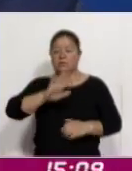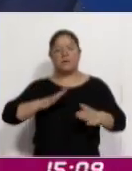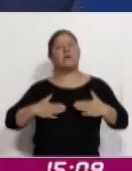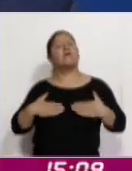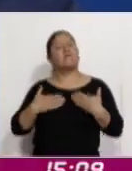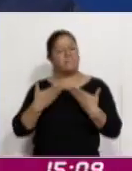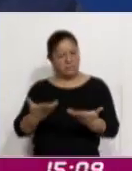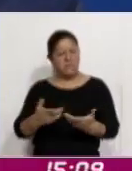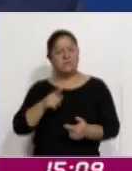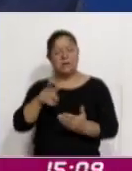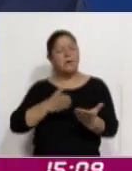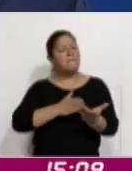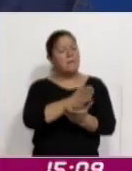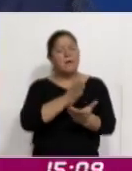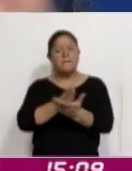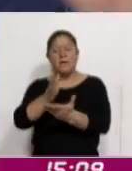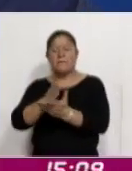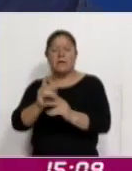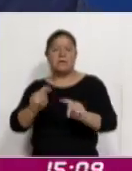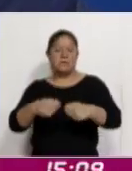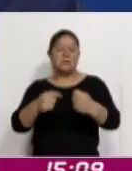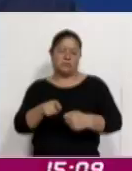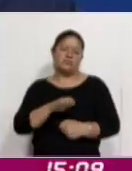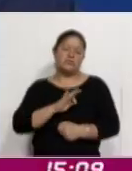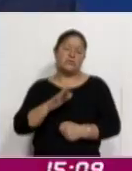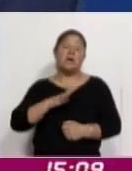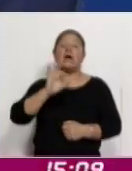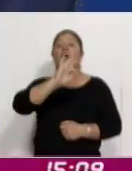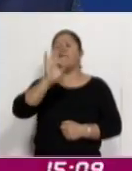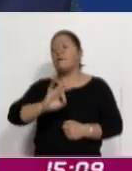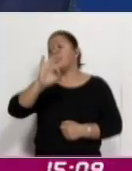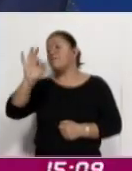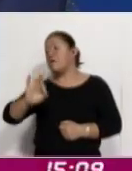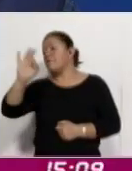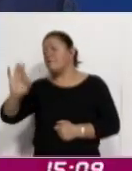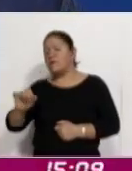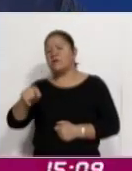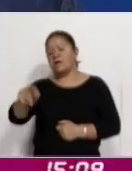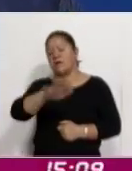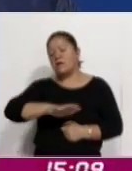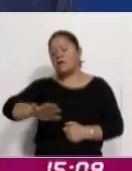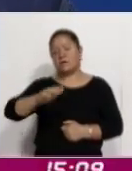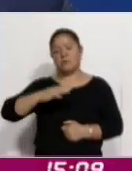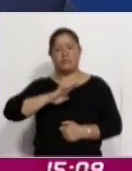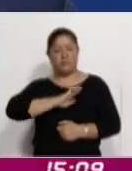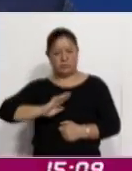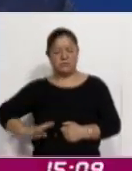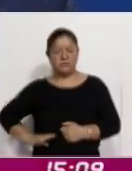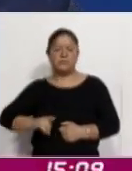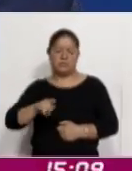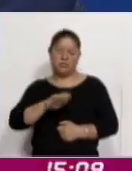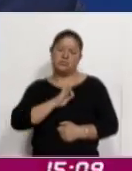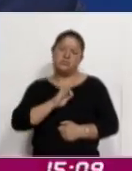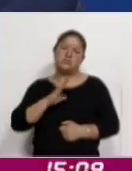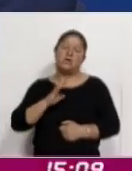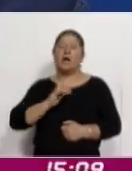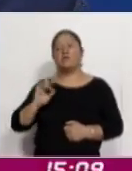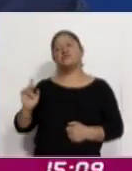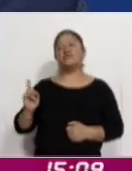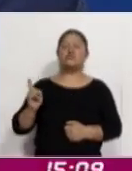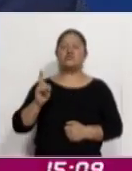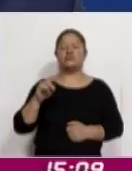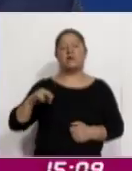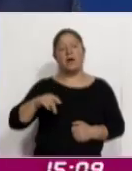a comprar sus artículos en las ofertas que todas las tiendas que tenemos dentro del municipio tendrán a bien llevar a cabo, recorridos a pie